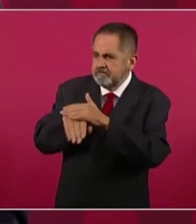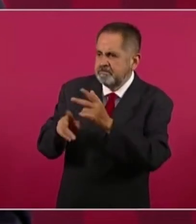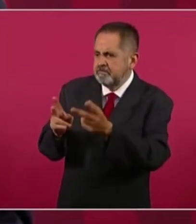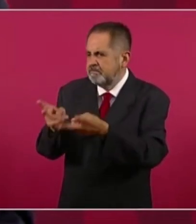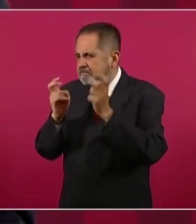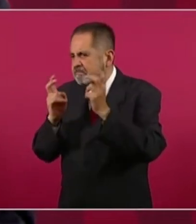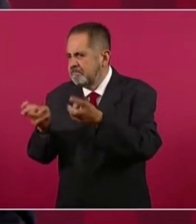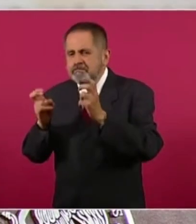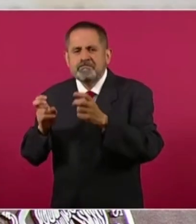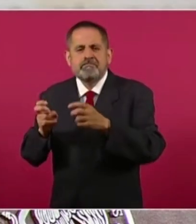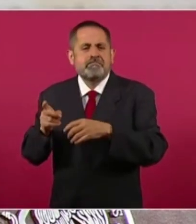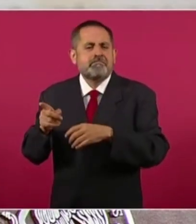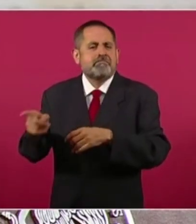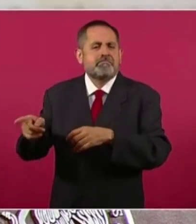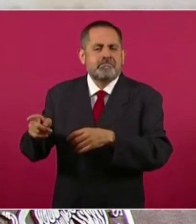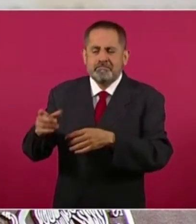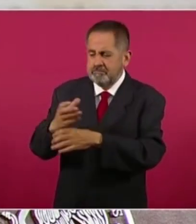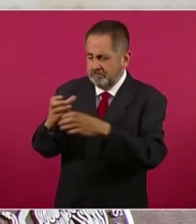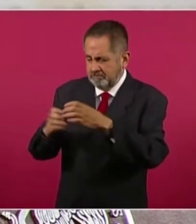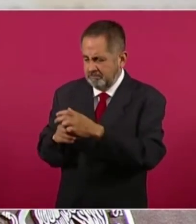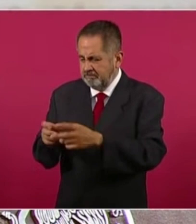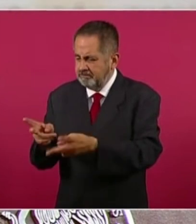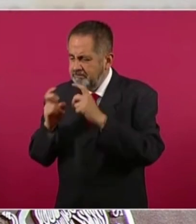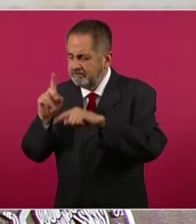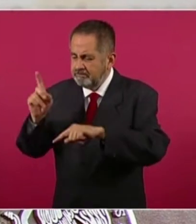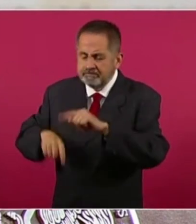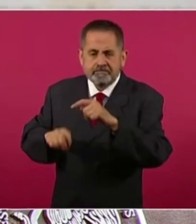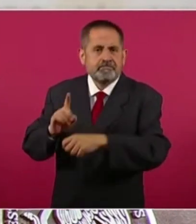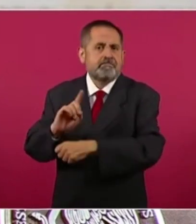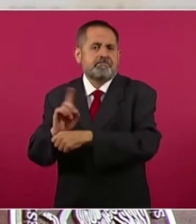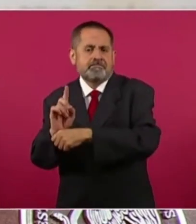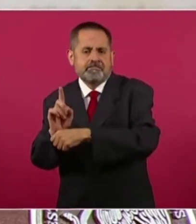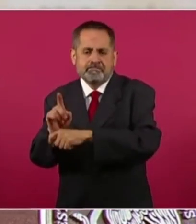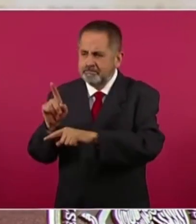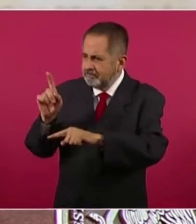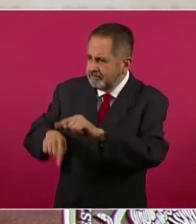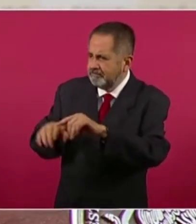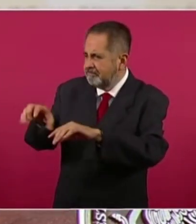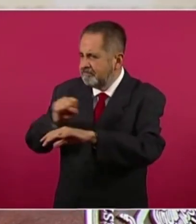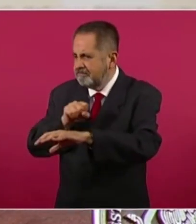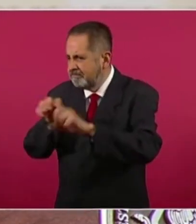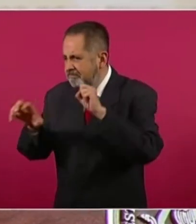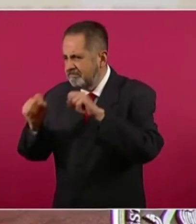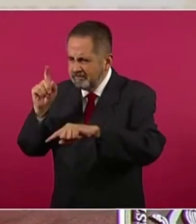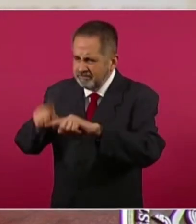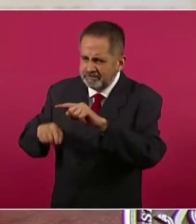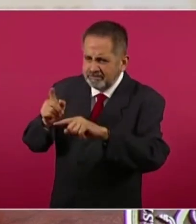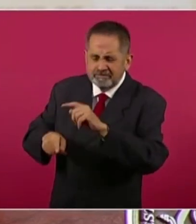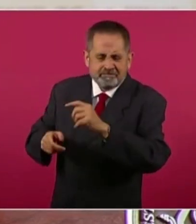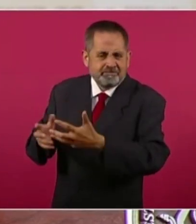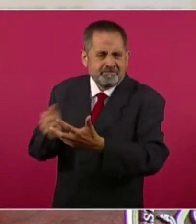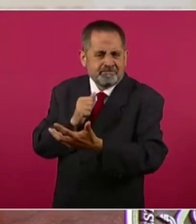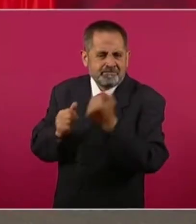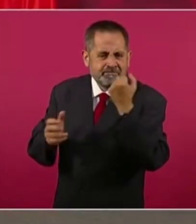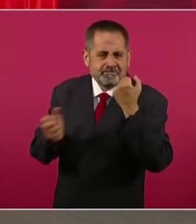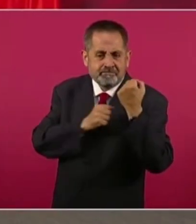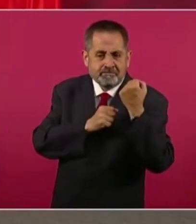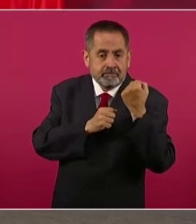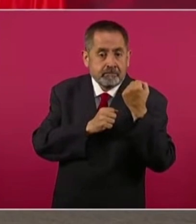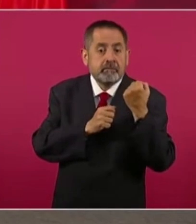de válvulas, que pueden ocasionar tragedias.